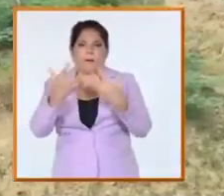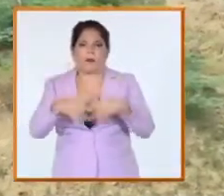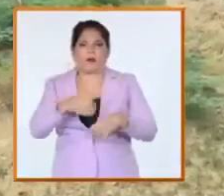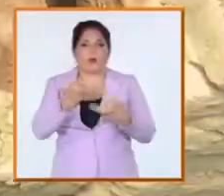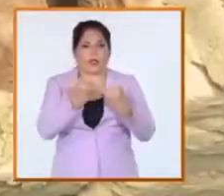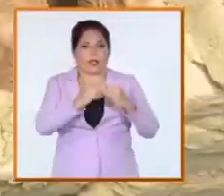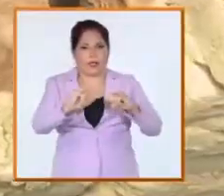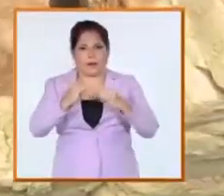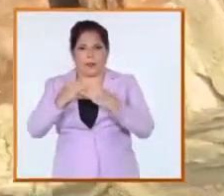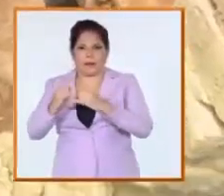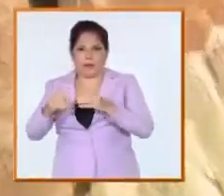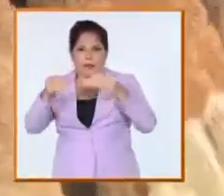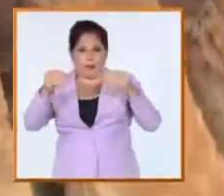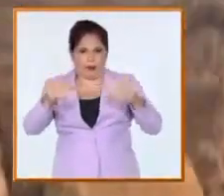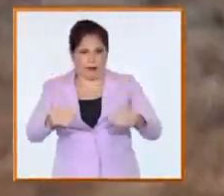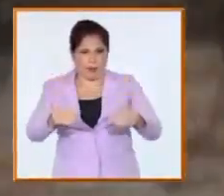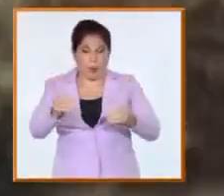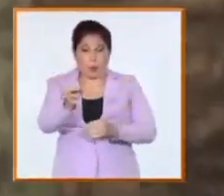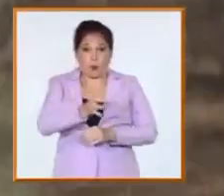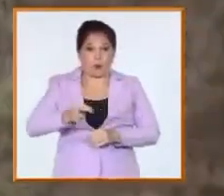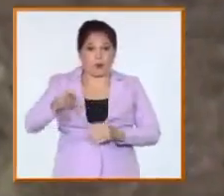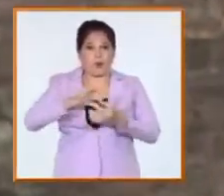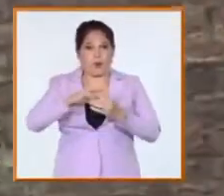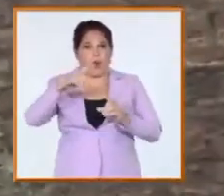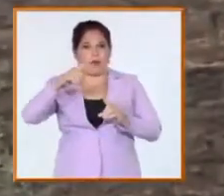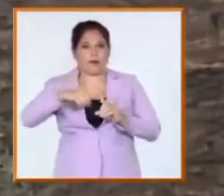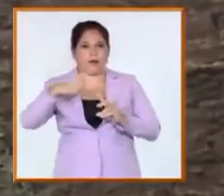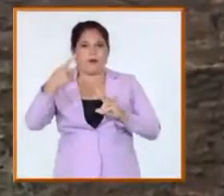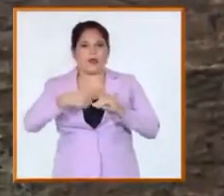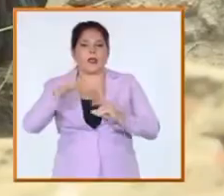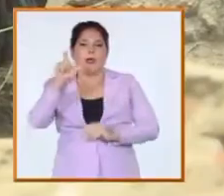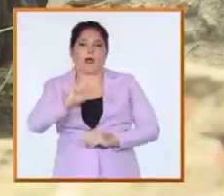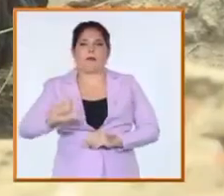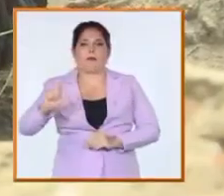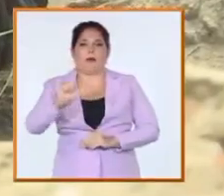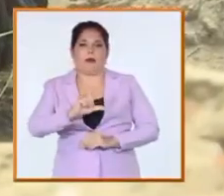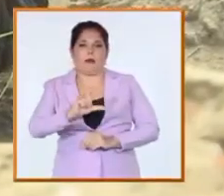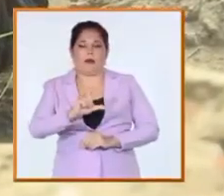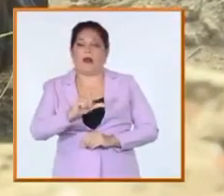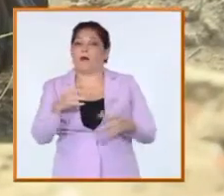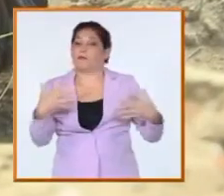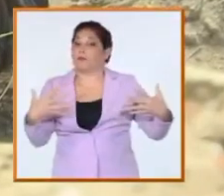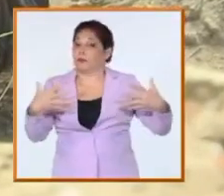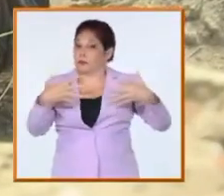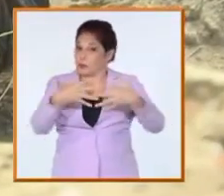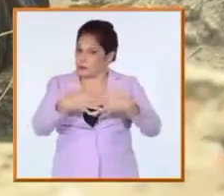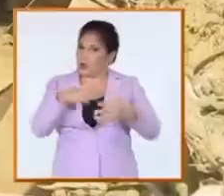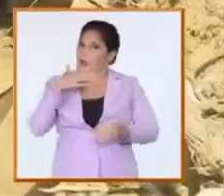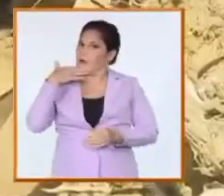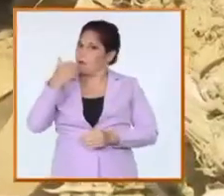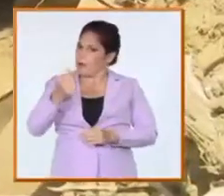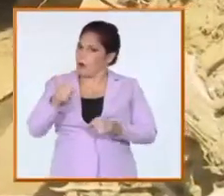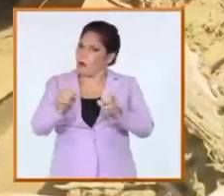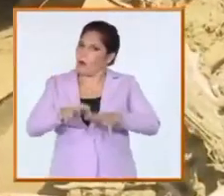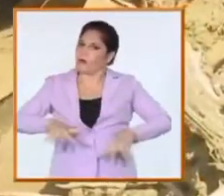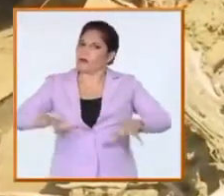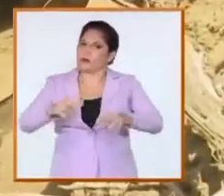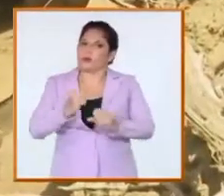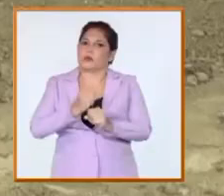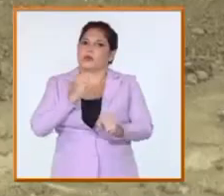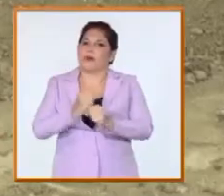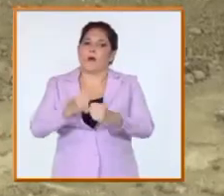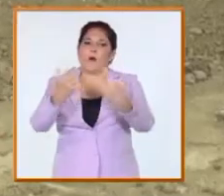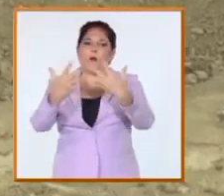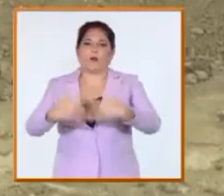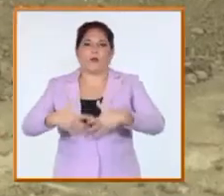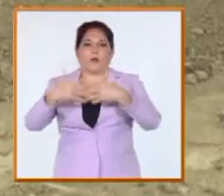independientes de ladrillos de los municipios guantánamo y caimanera esas alianzas aportan mejoras en las condiciones de trabajo de los